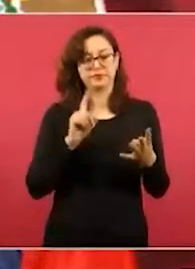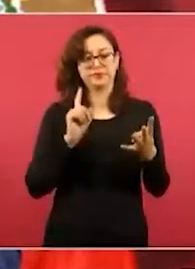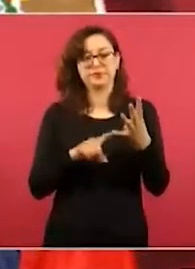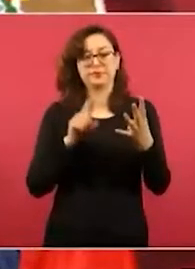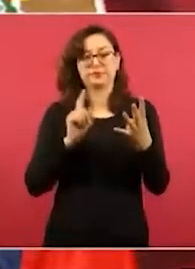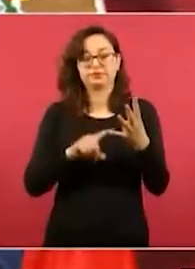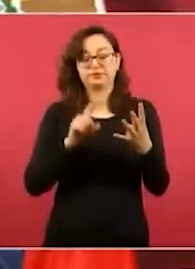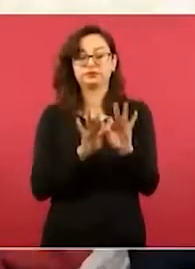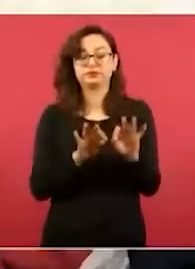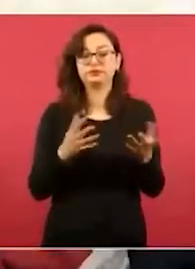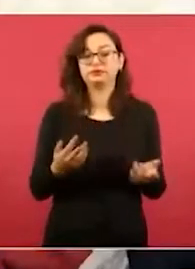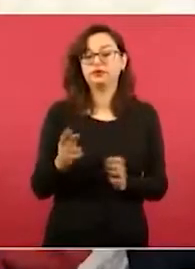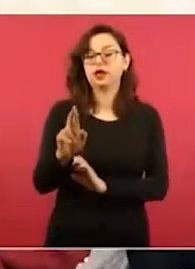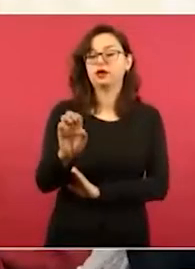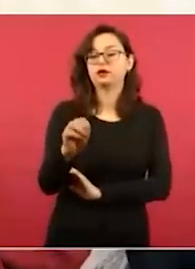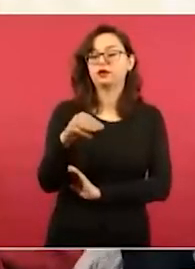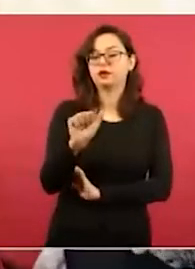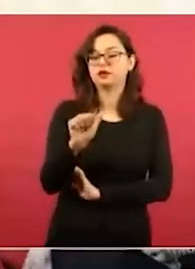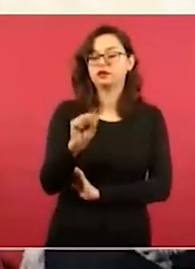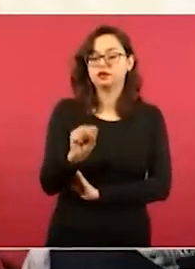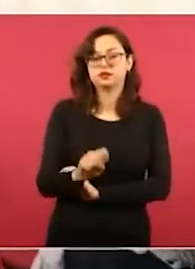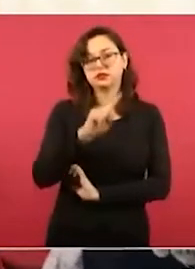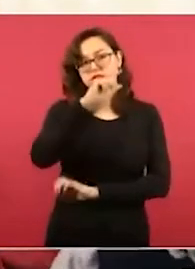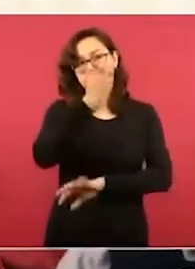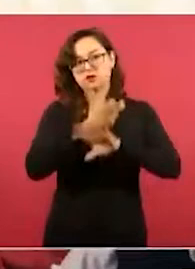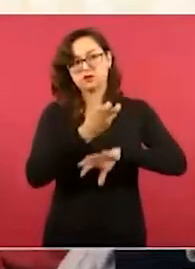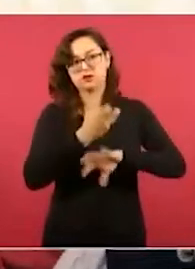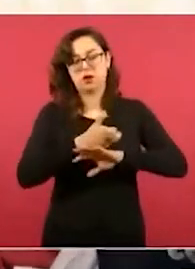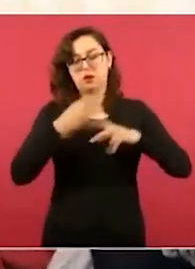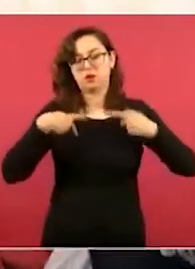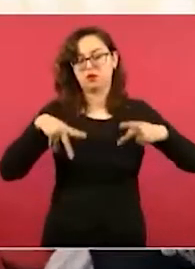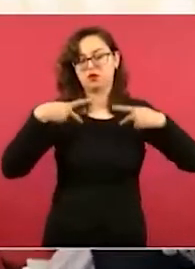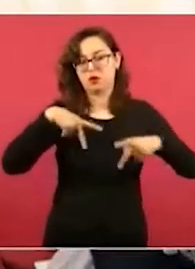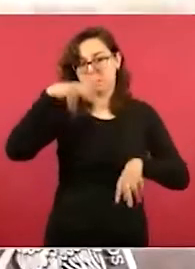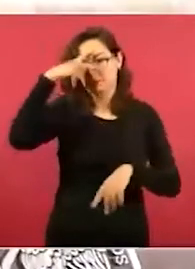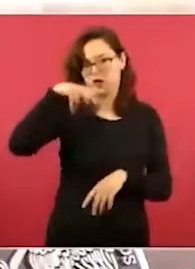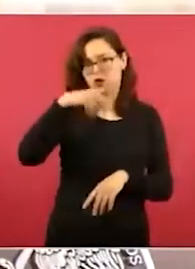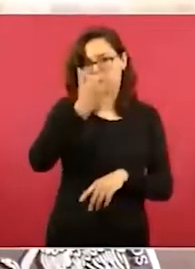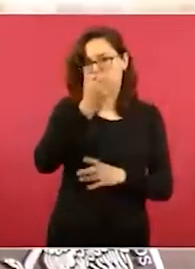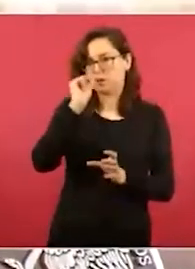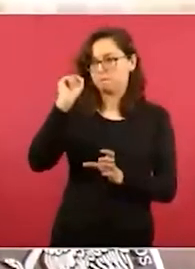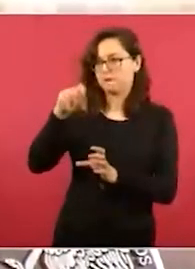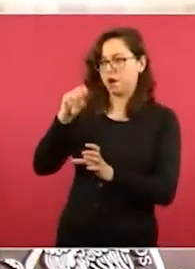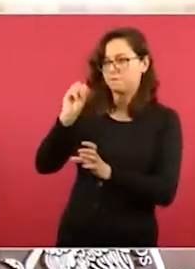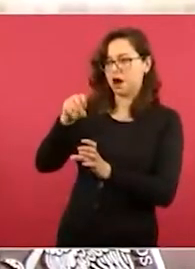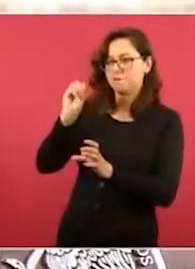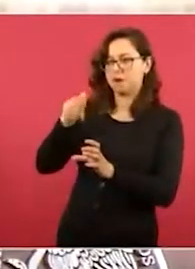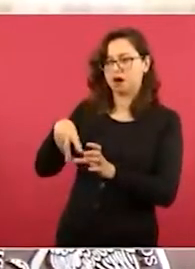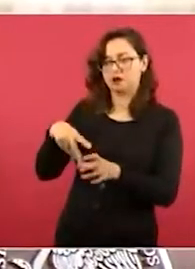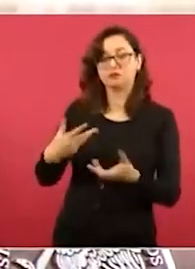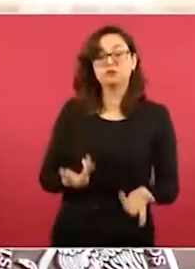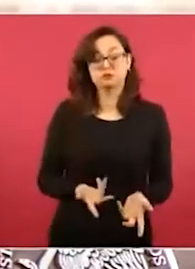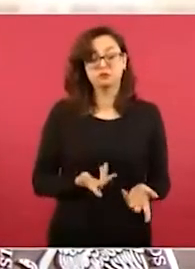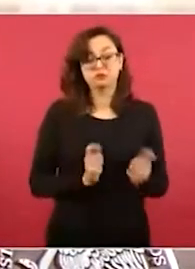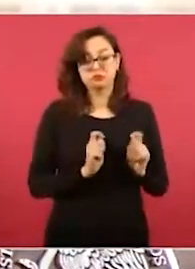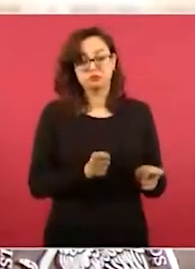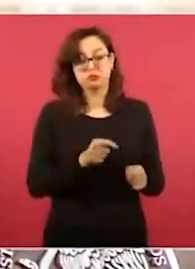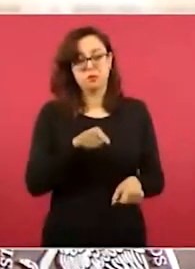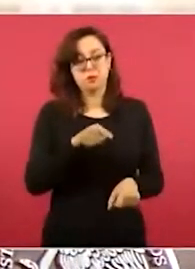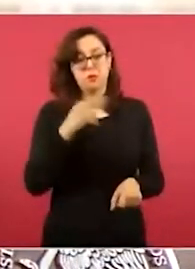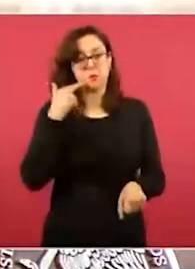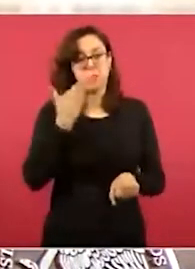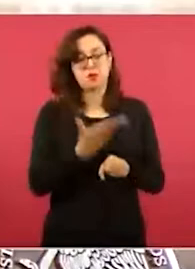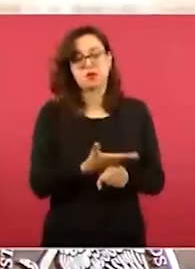las remesas. Ahora están recibiendo, ya está aumentando como el 2.5-3%